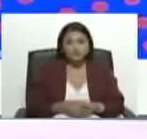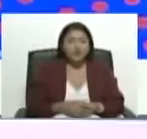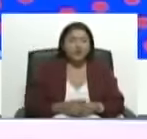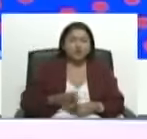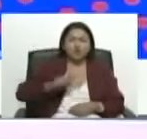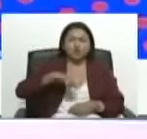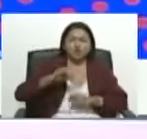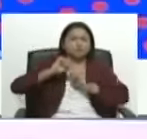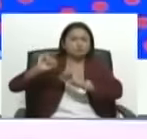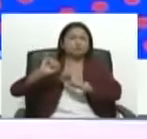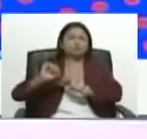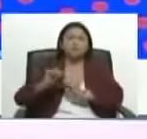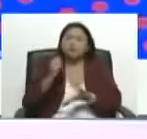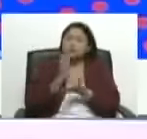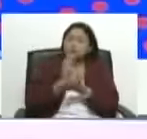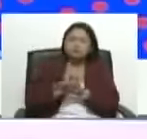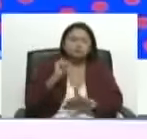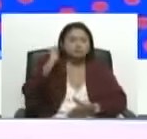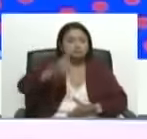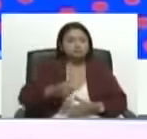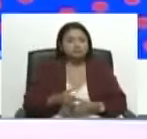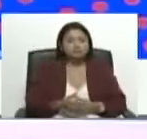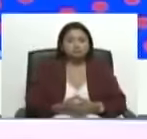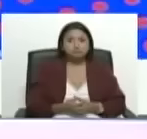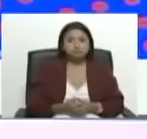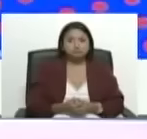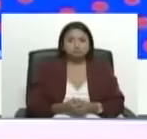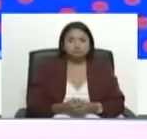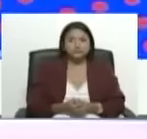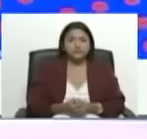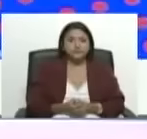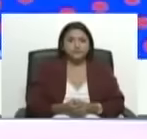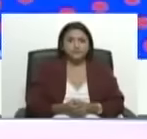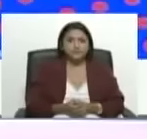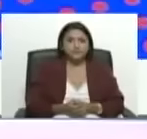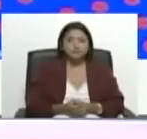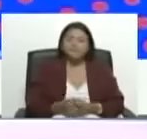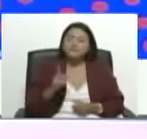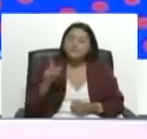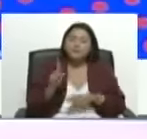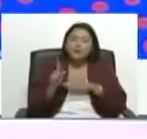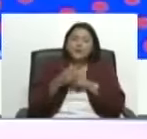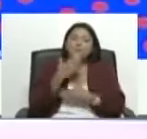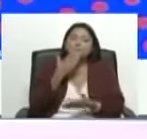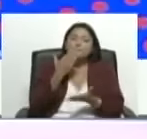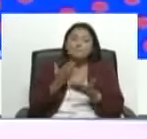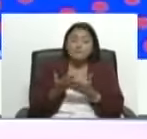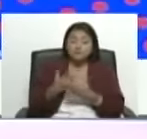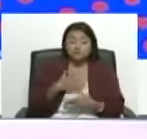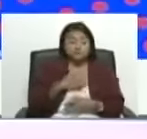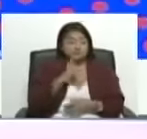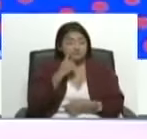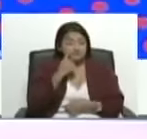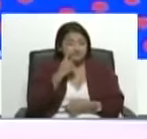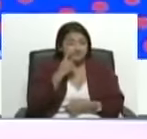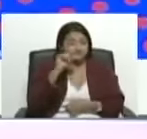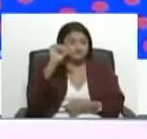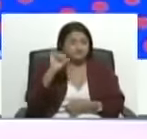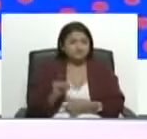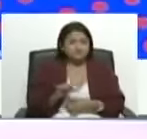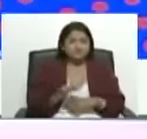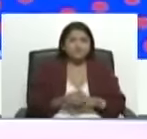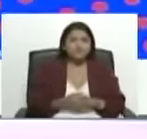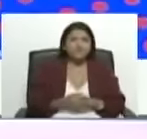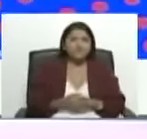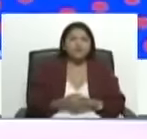defender como siempre lo hemos hecho. Bueno, ellos piden, fíjense qué interesante. Aprovecho esto